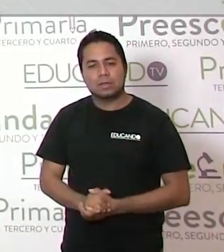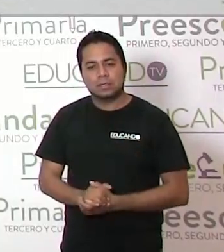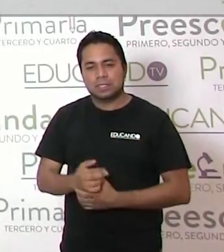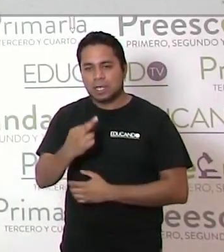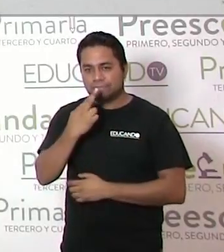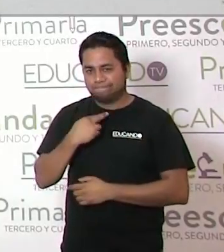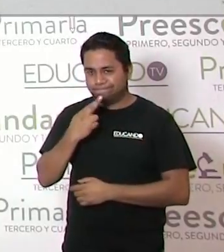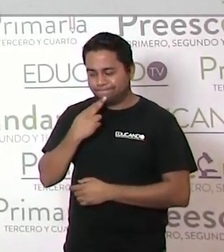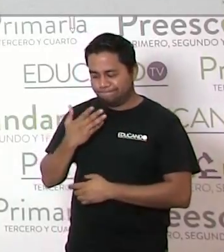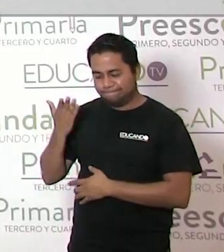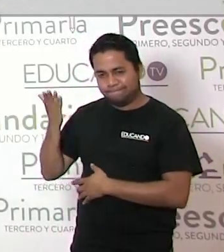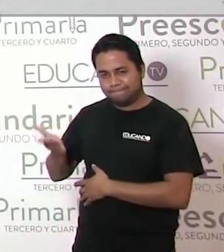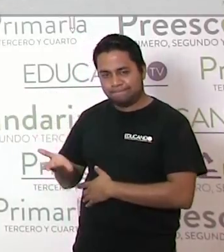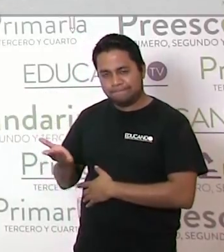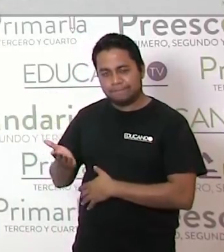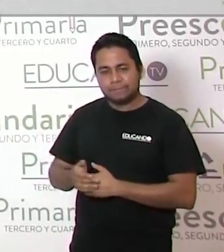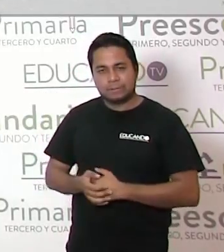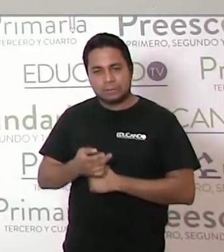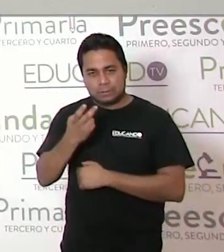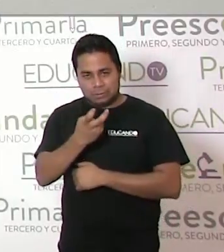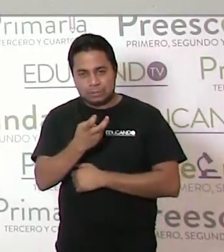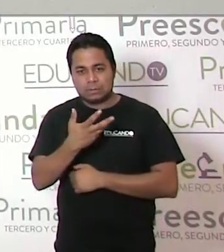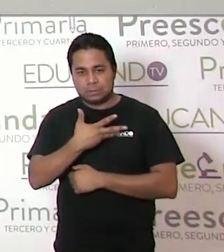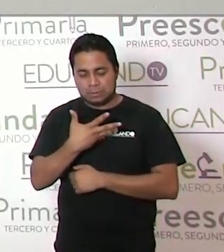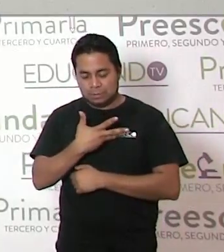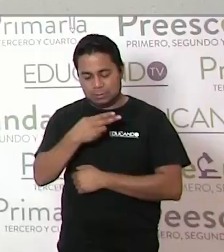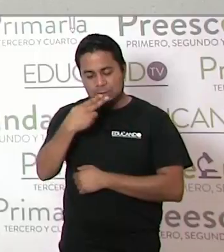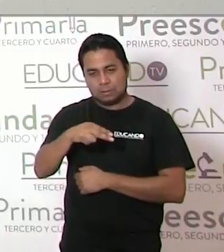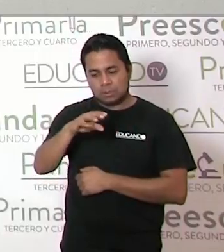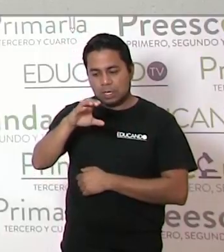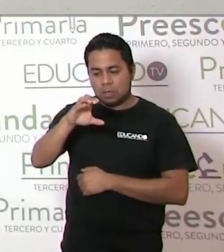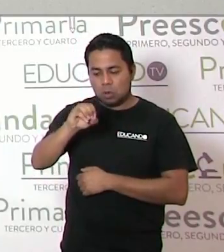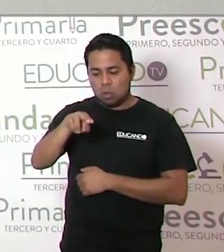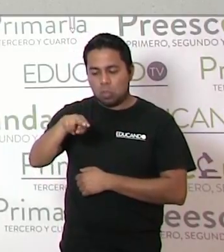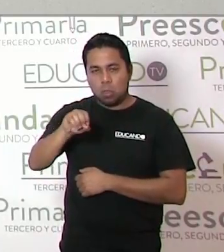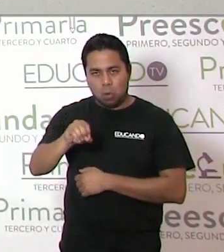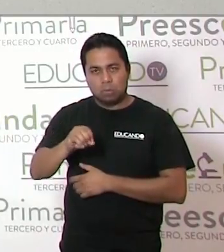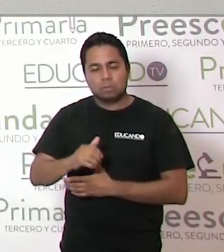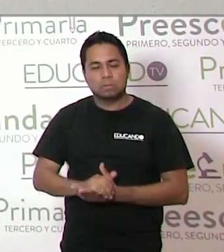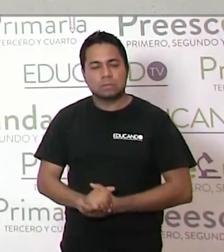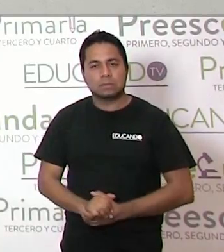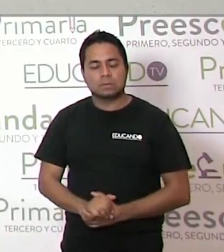roja. Esto es un cono.